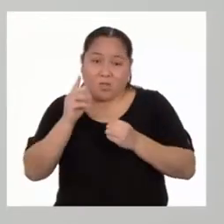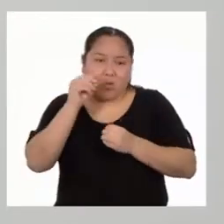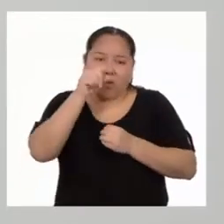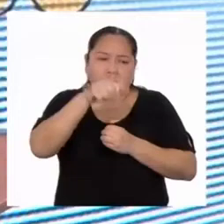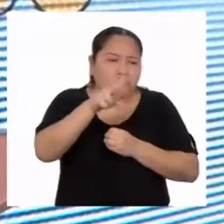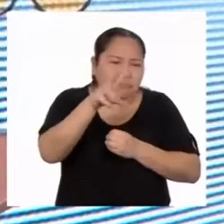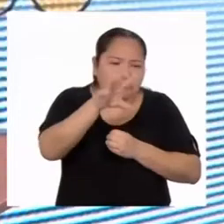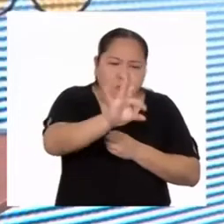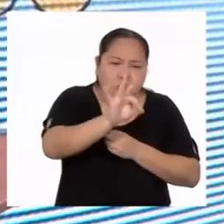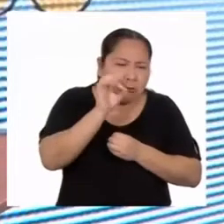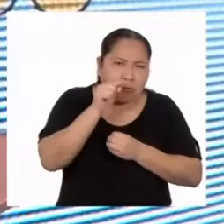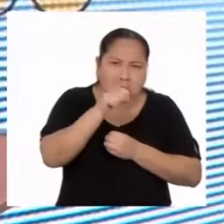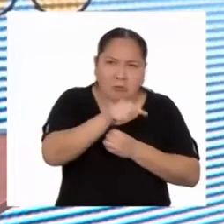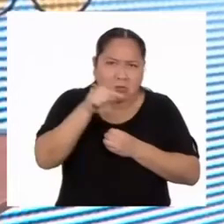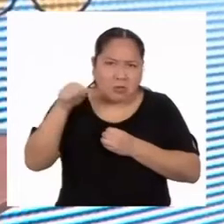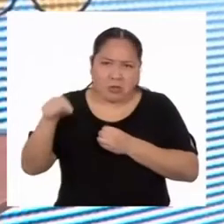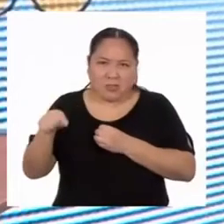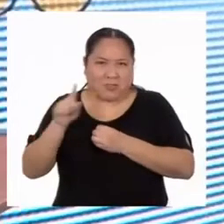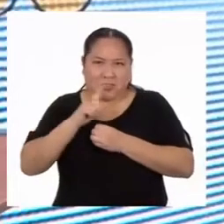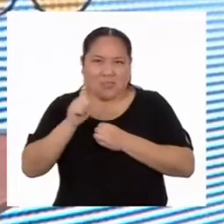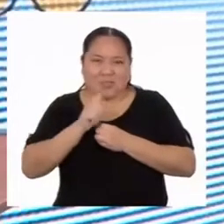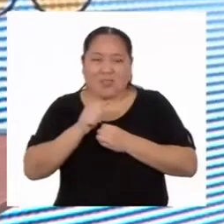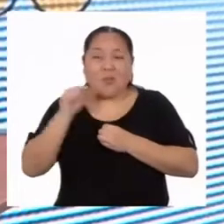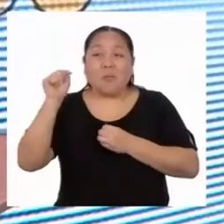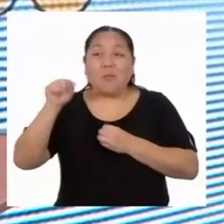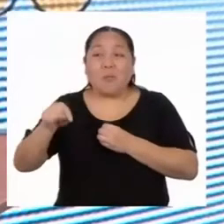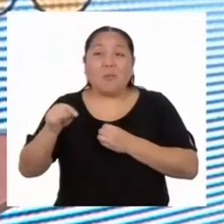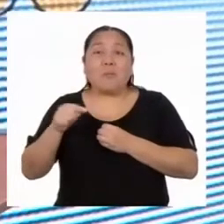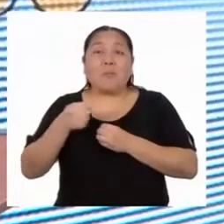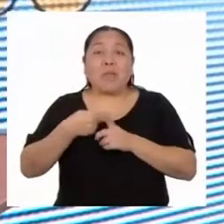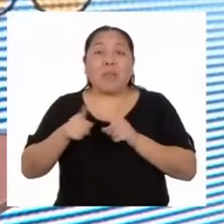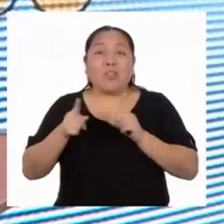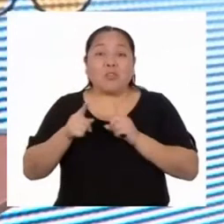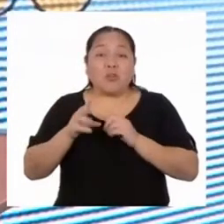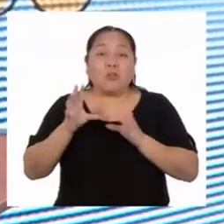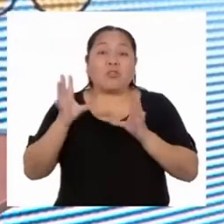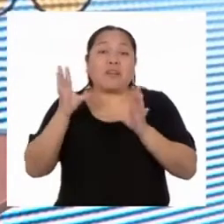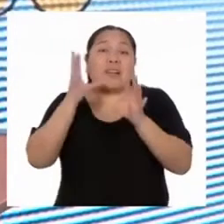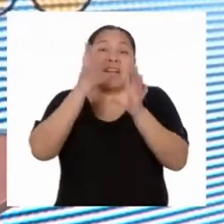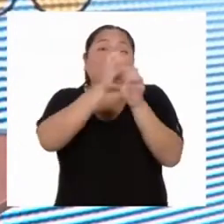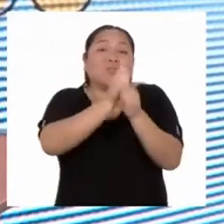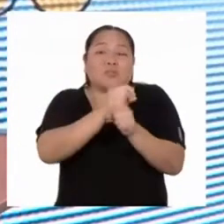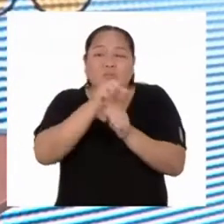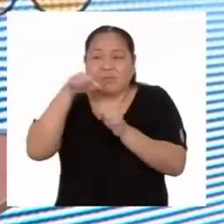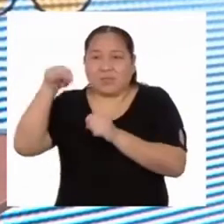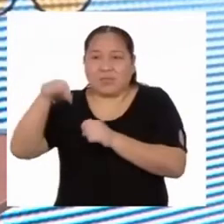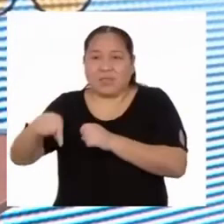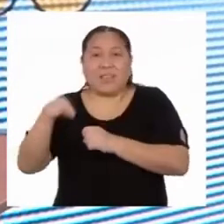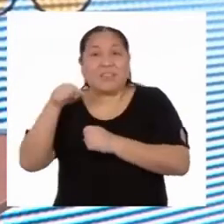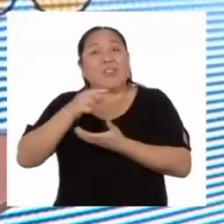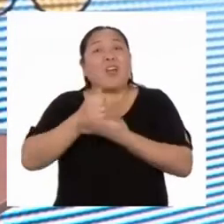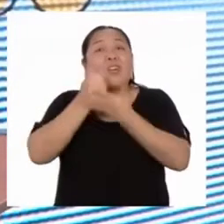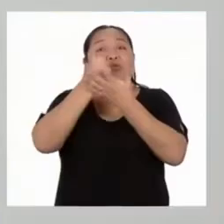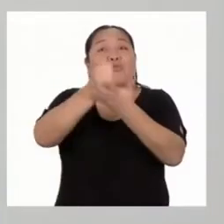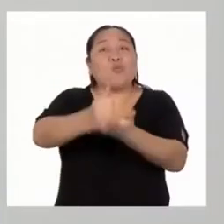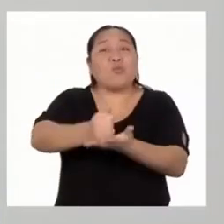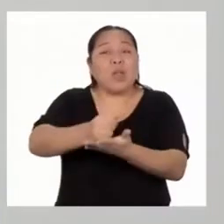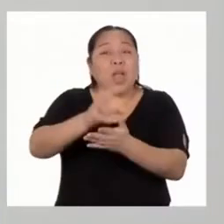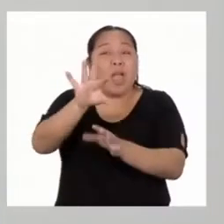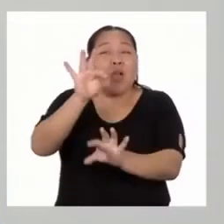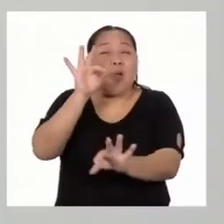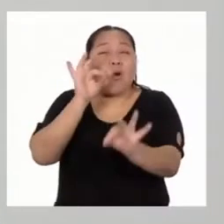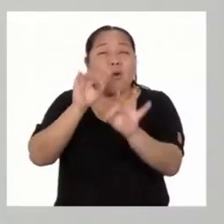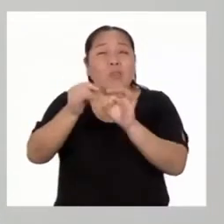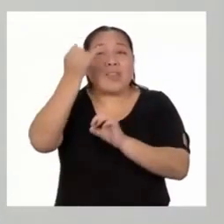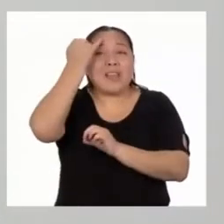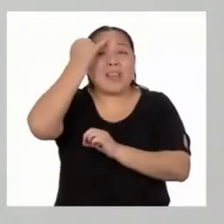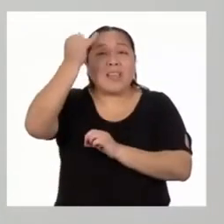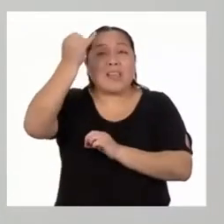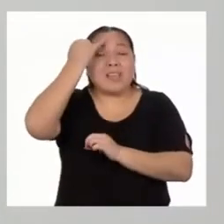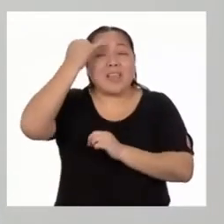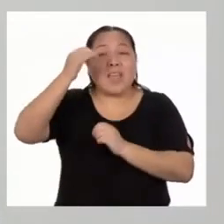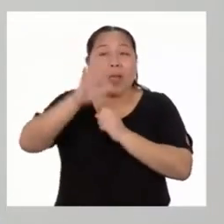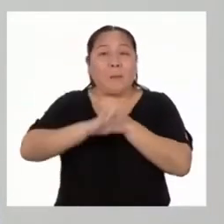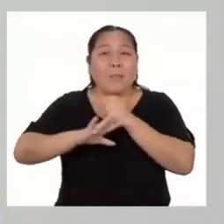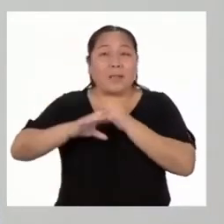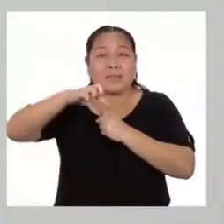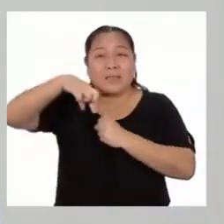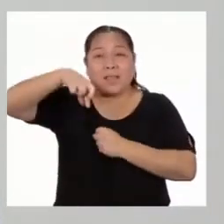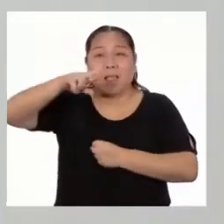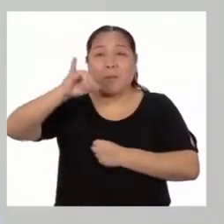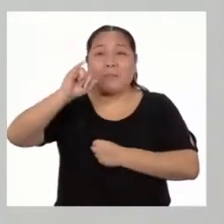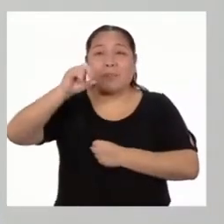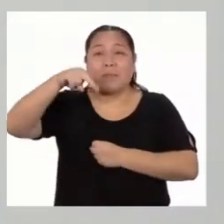en el texto. Y nos van a servir para encontrar la idea principal. Es